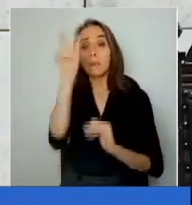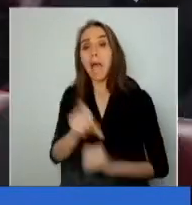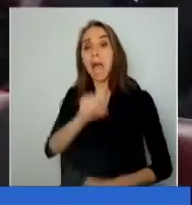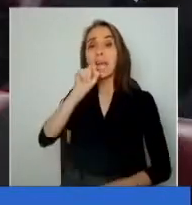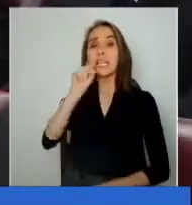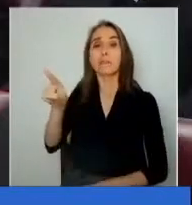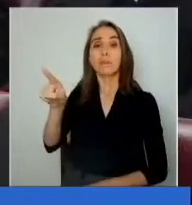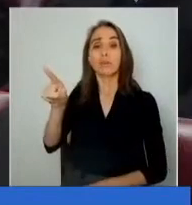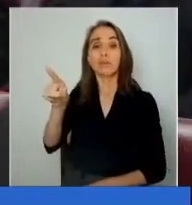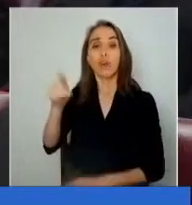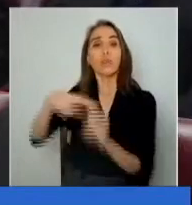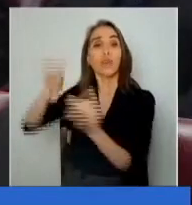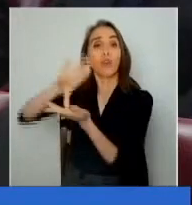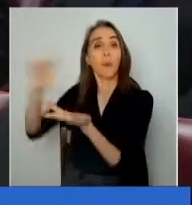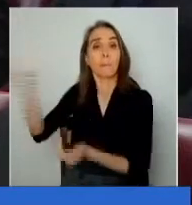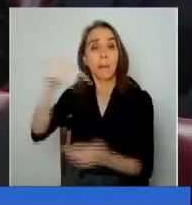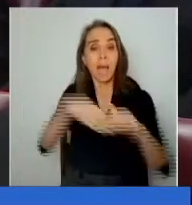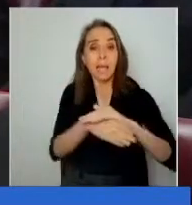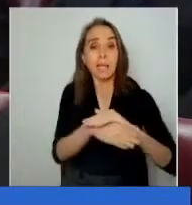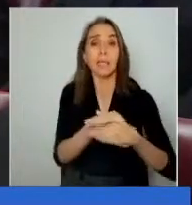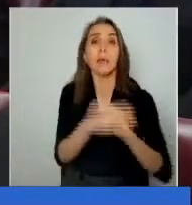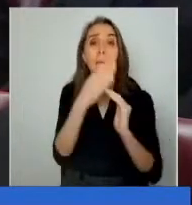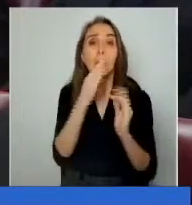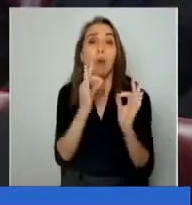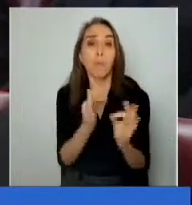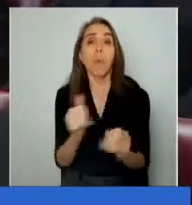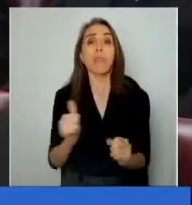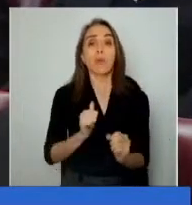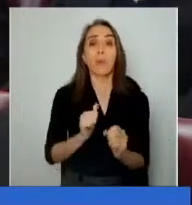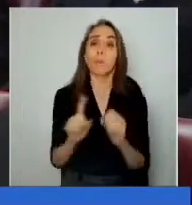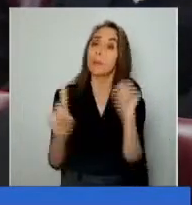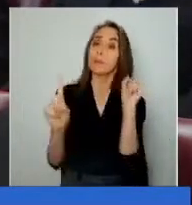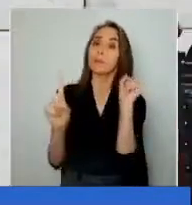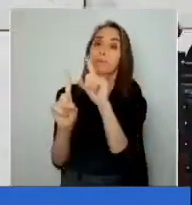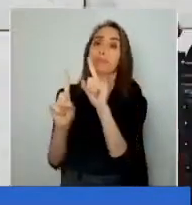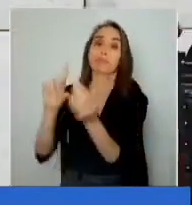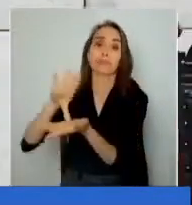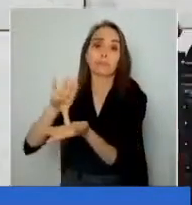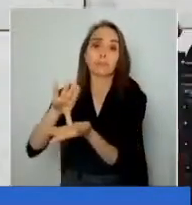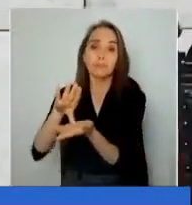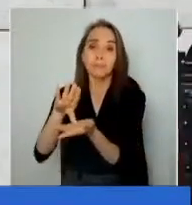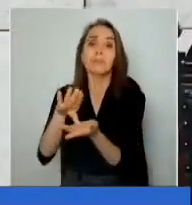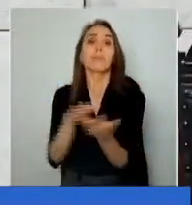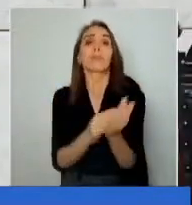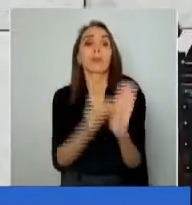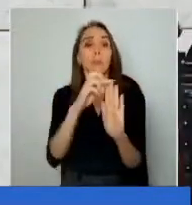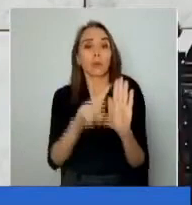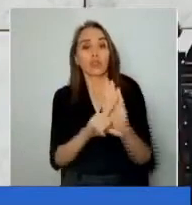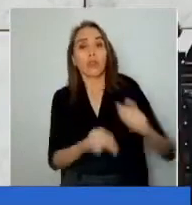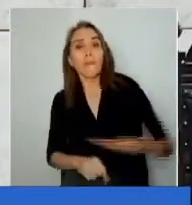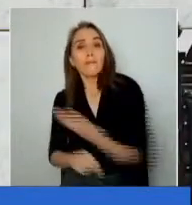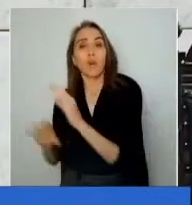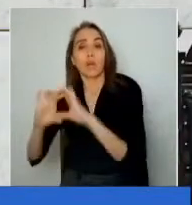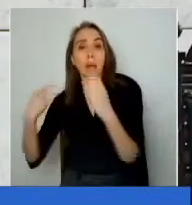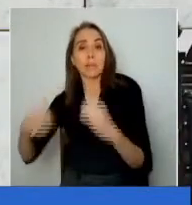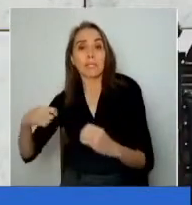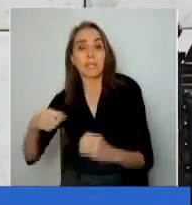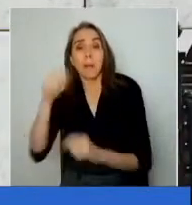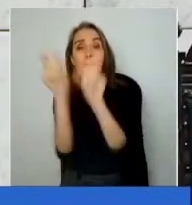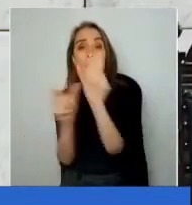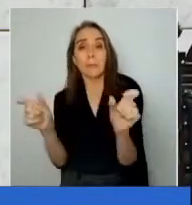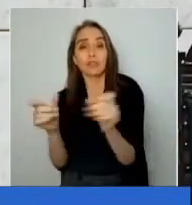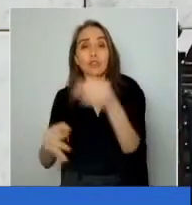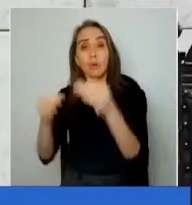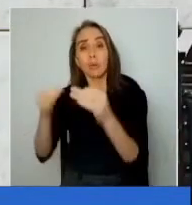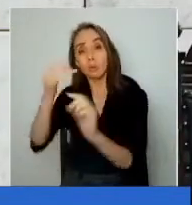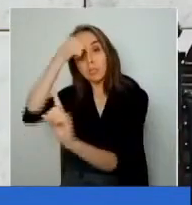más eficacia en concretarlas despachamos al senado el proyecto que propone la expulsión de personas condenadas por